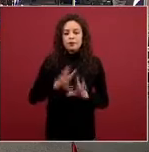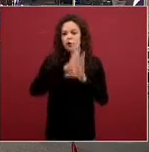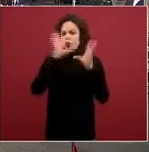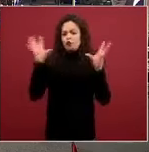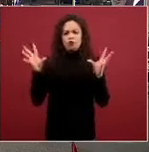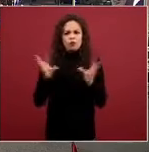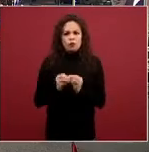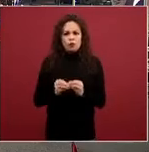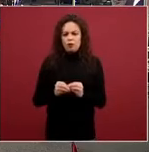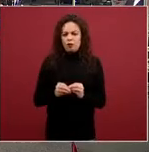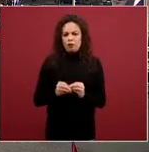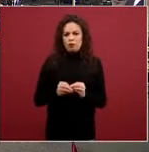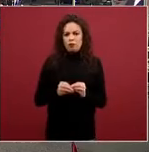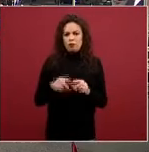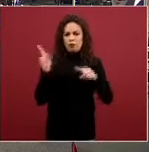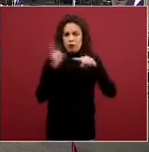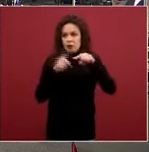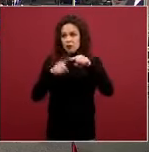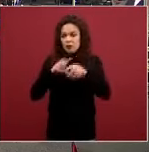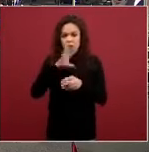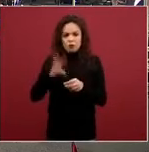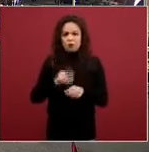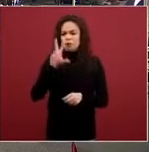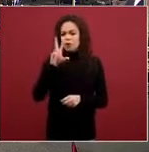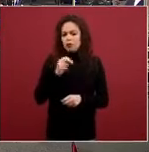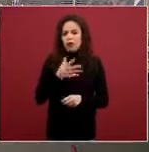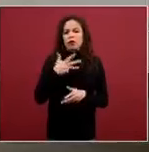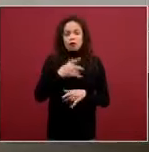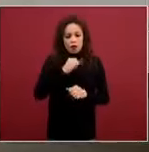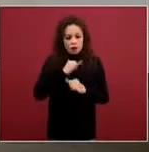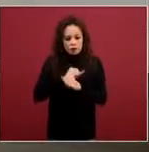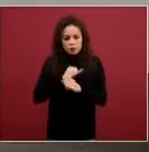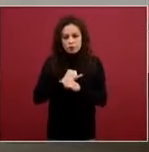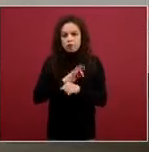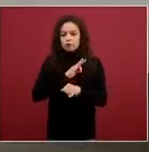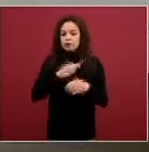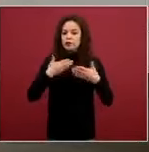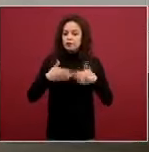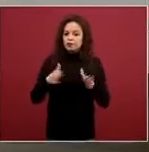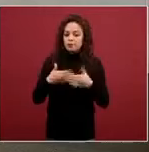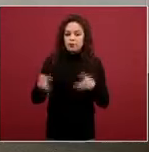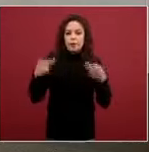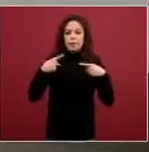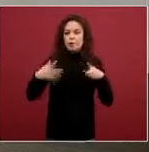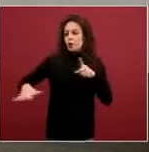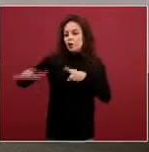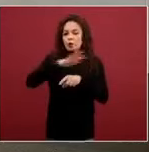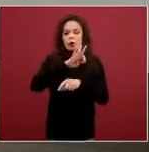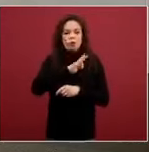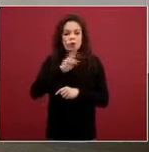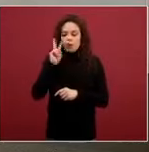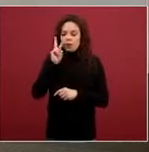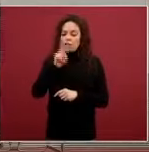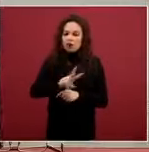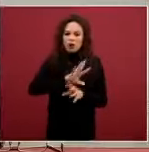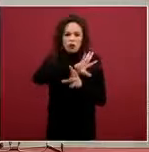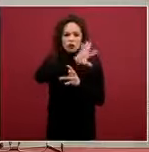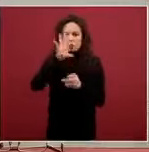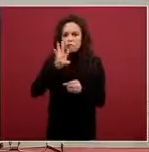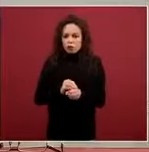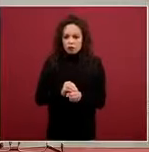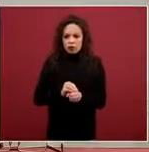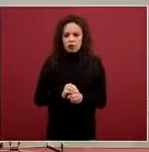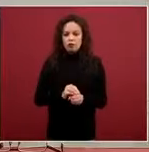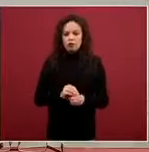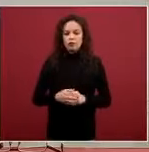desaparece. Por eso hemos estado poniendo todas estas plataformas de acceso público que ya menciona el doctor Alomía y que están accesibles.